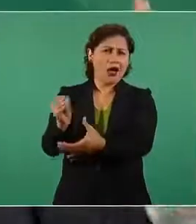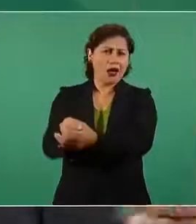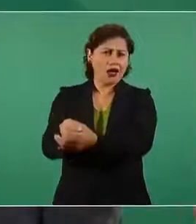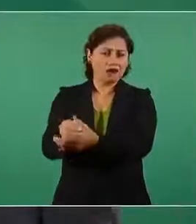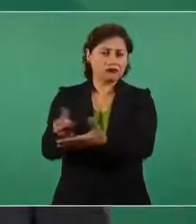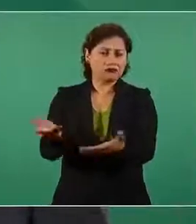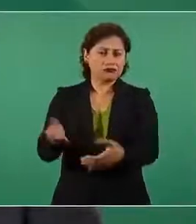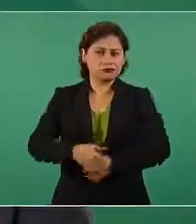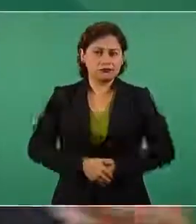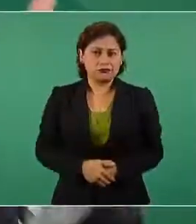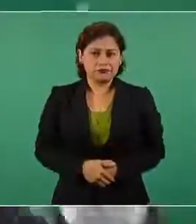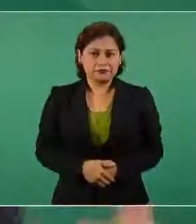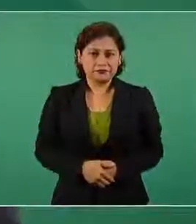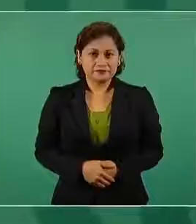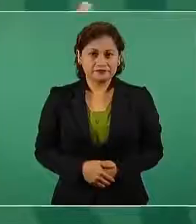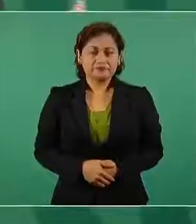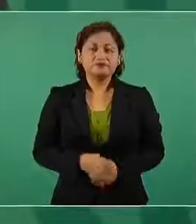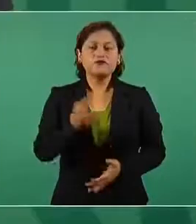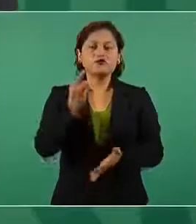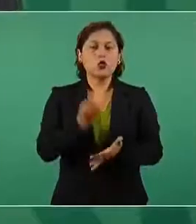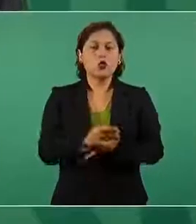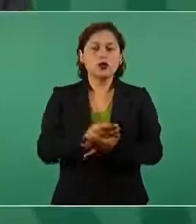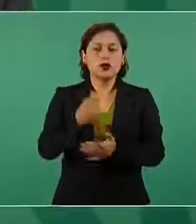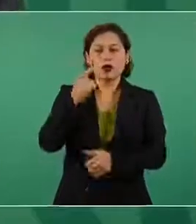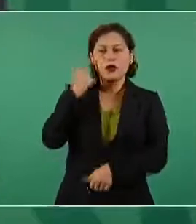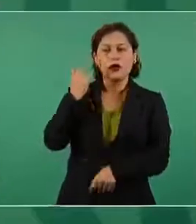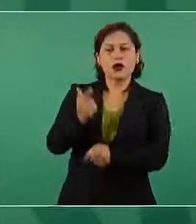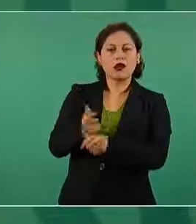Todo es contener,